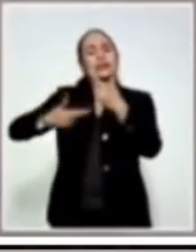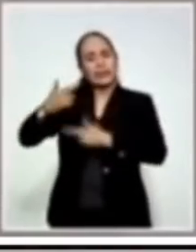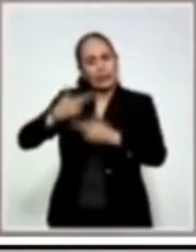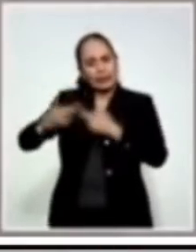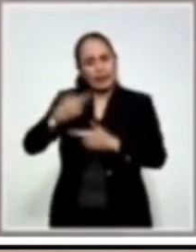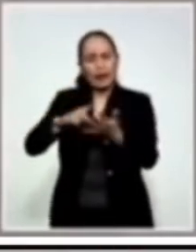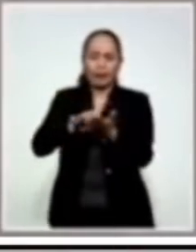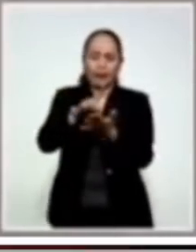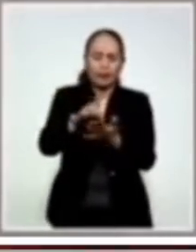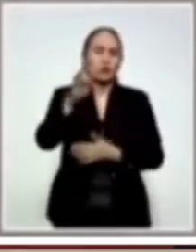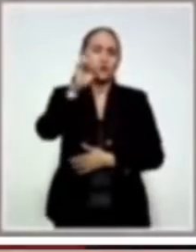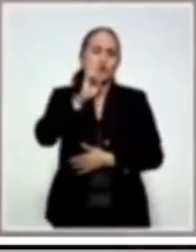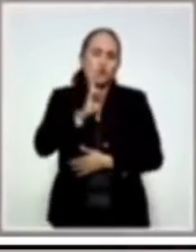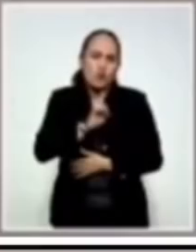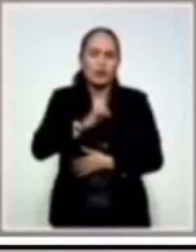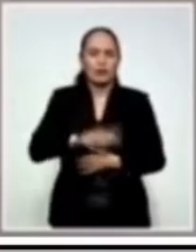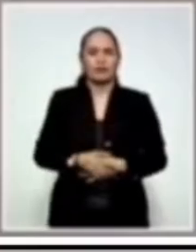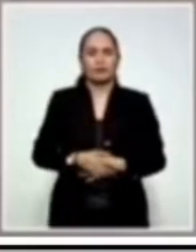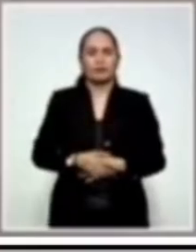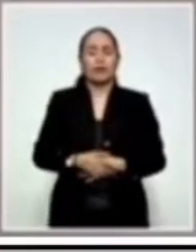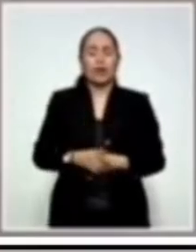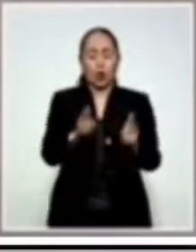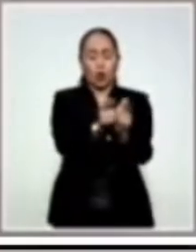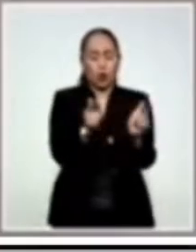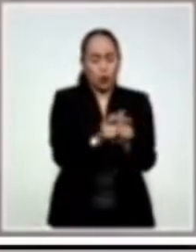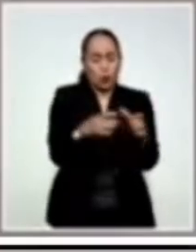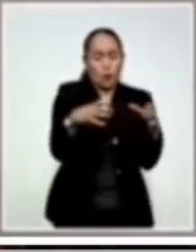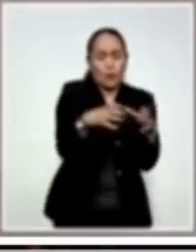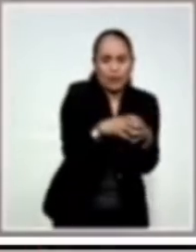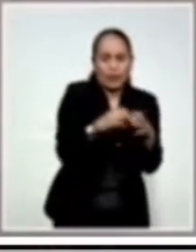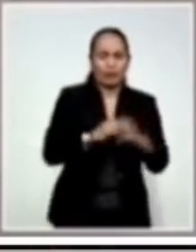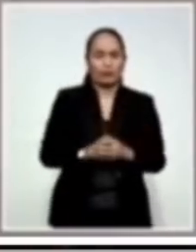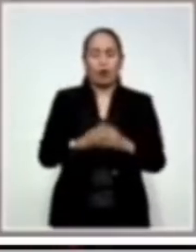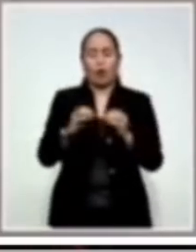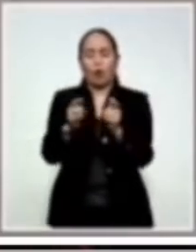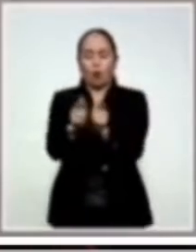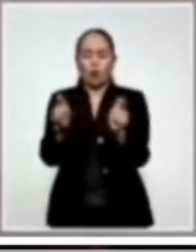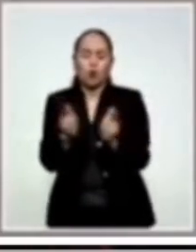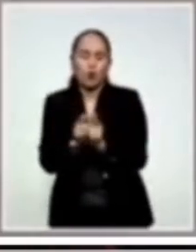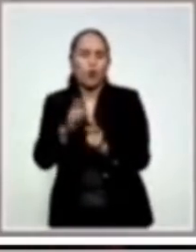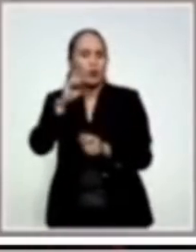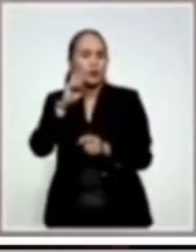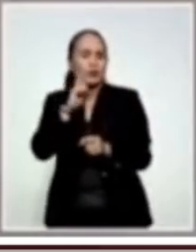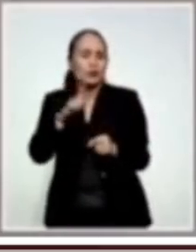derechos de las mujeres, de las minorías, de los colectivos sexuales,